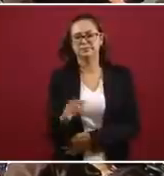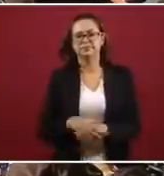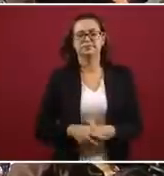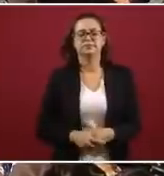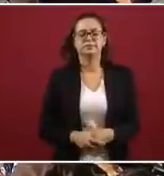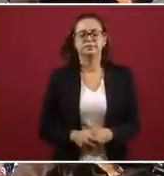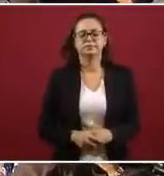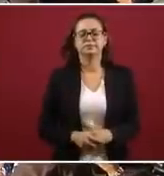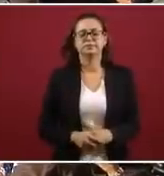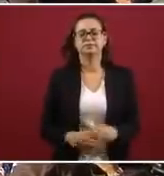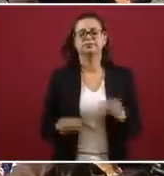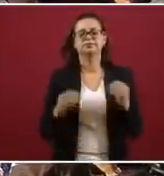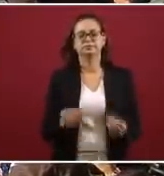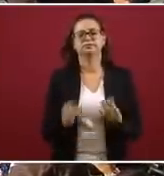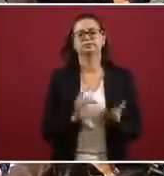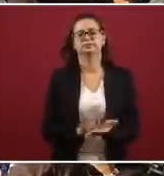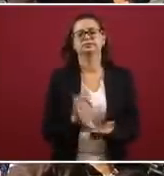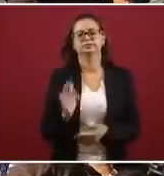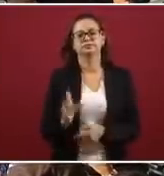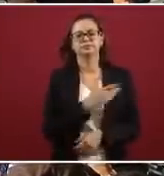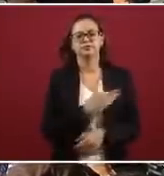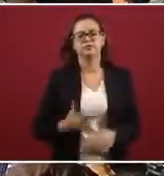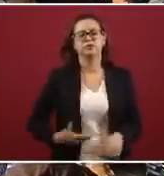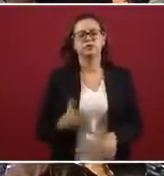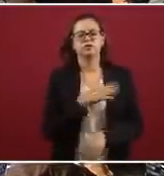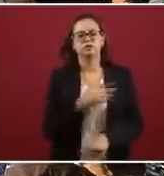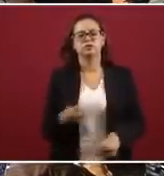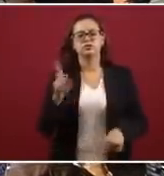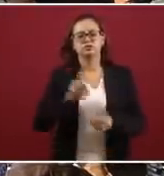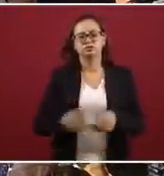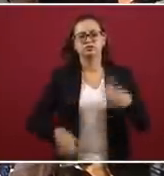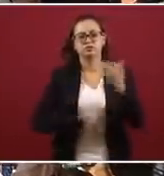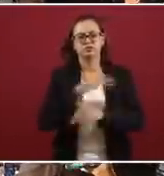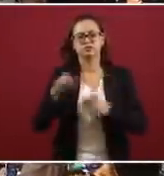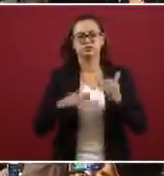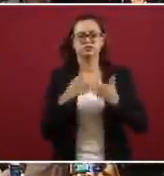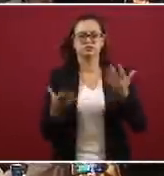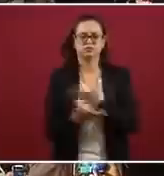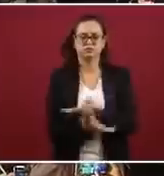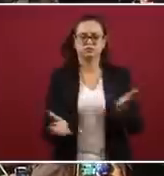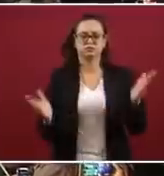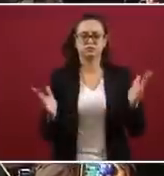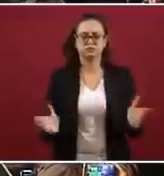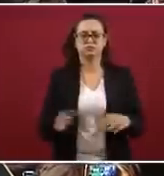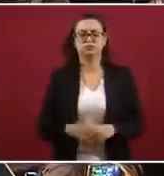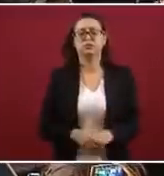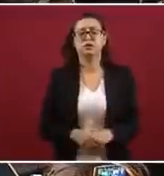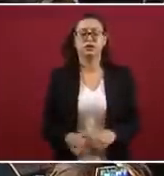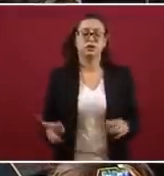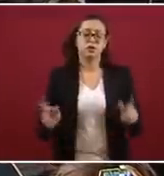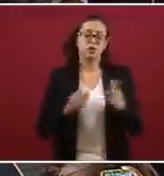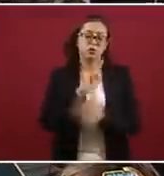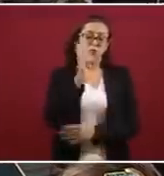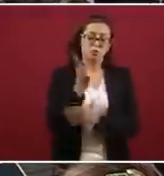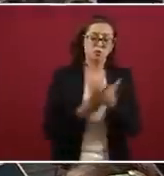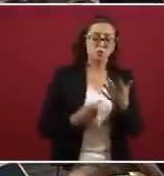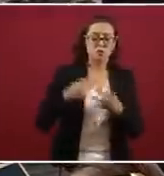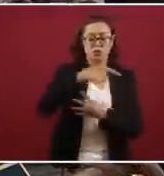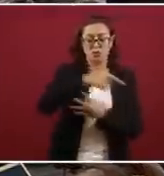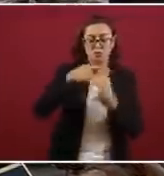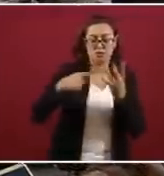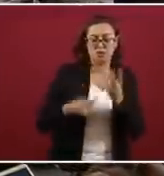Muchas gracias, señor presidente. Muy buenos días tengan todos ustedes. Como ustedes saben, Precios de Garantía es uno de los cuatro